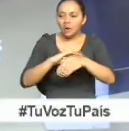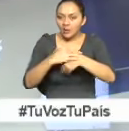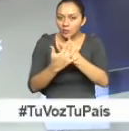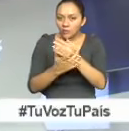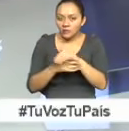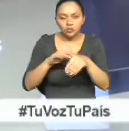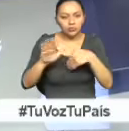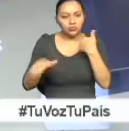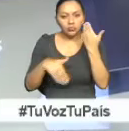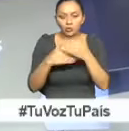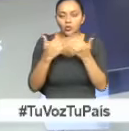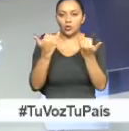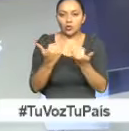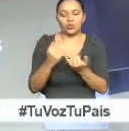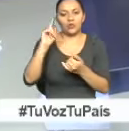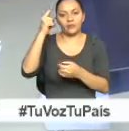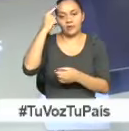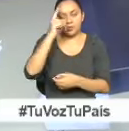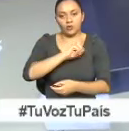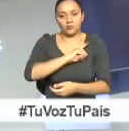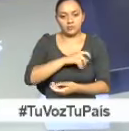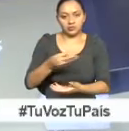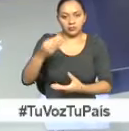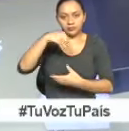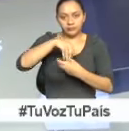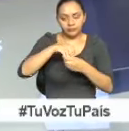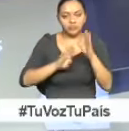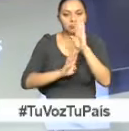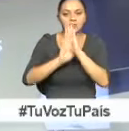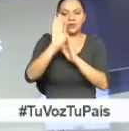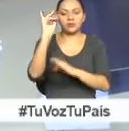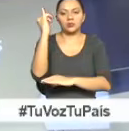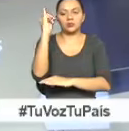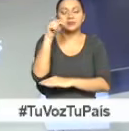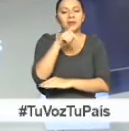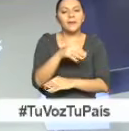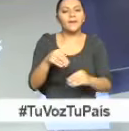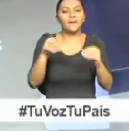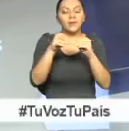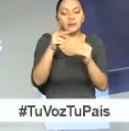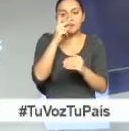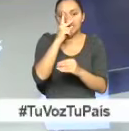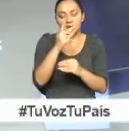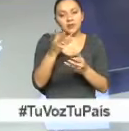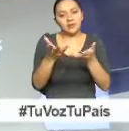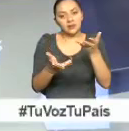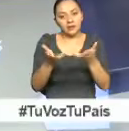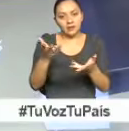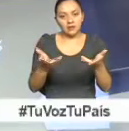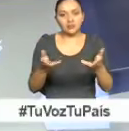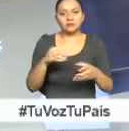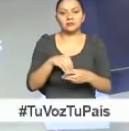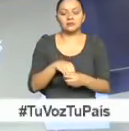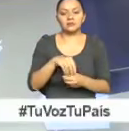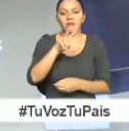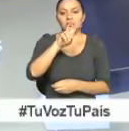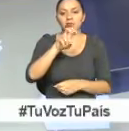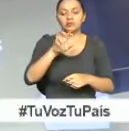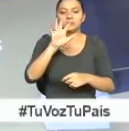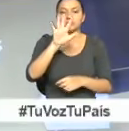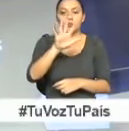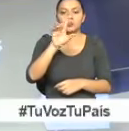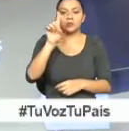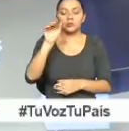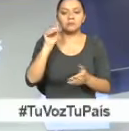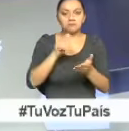gobierno nacional genera para el desarrollo industrial. Con esto se prevé que existirán 251 mil